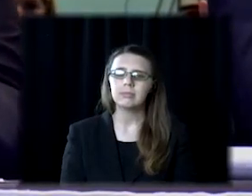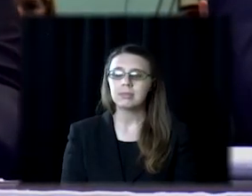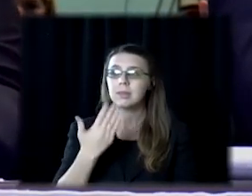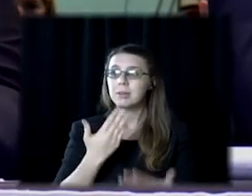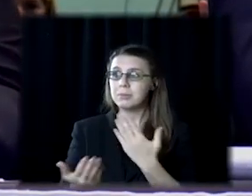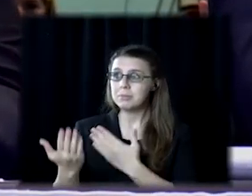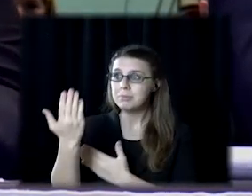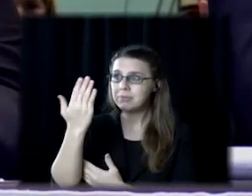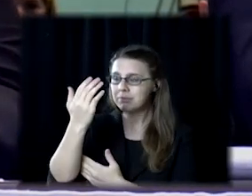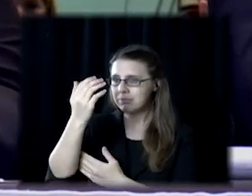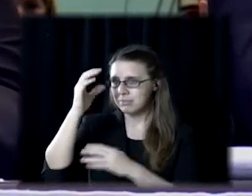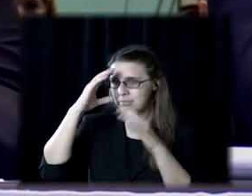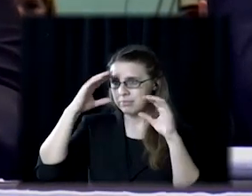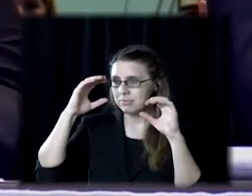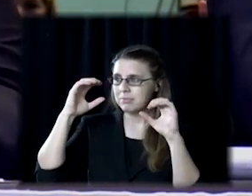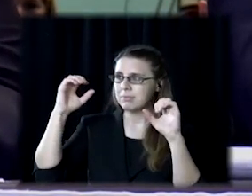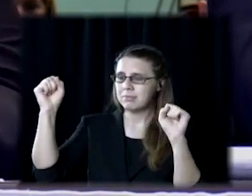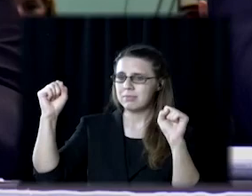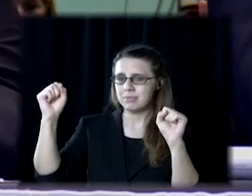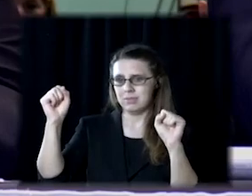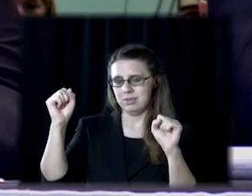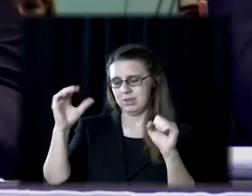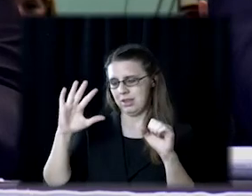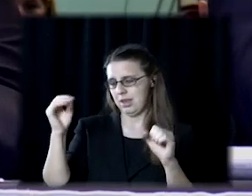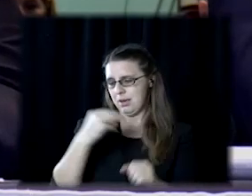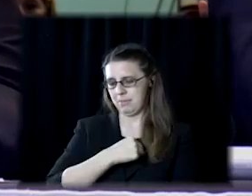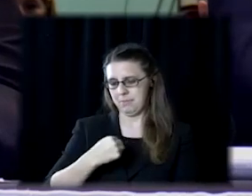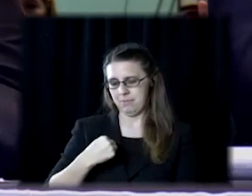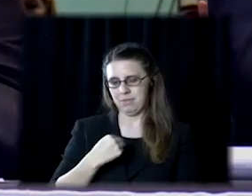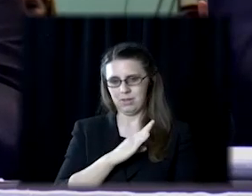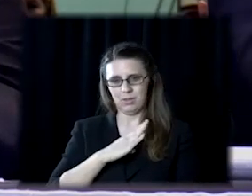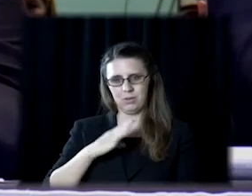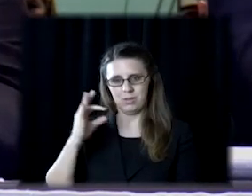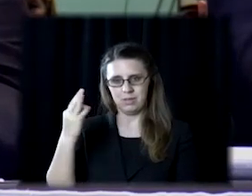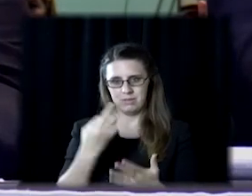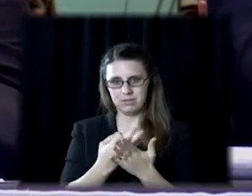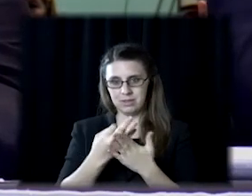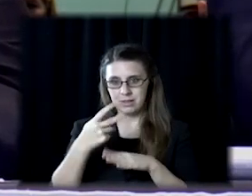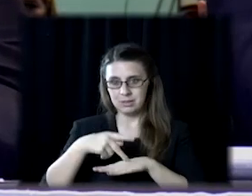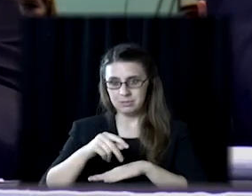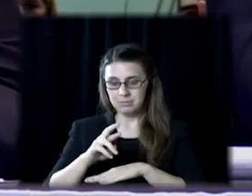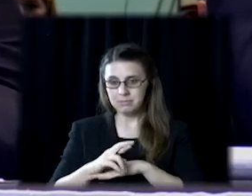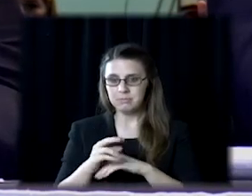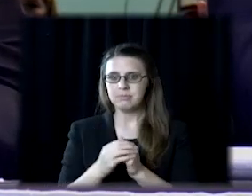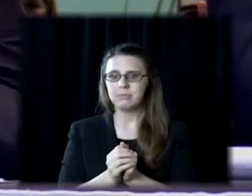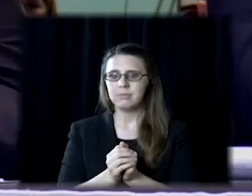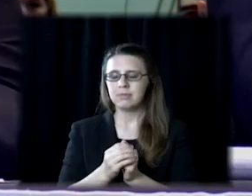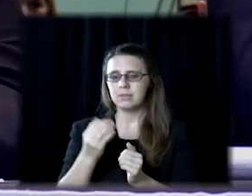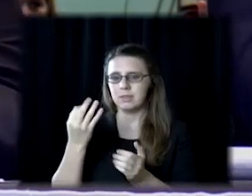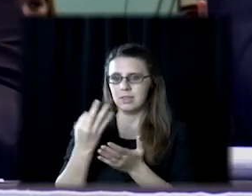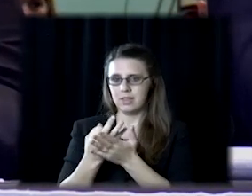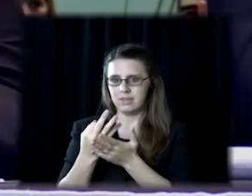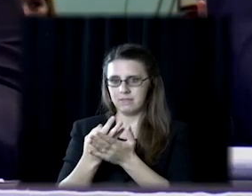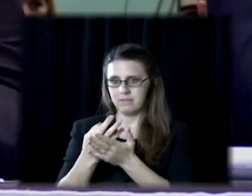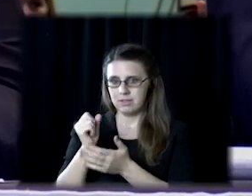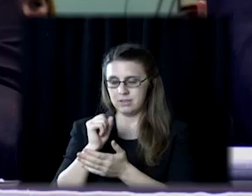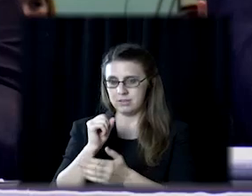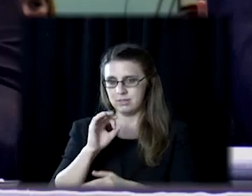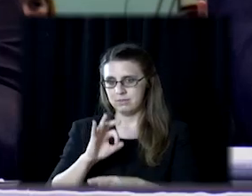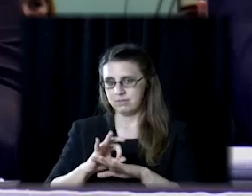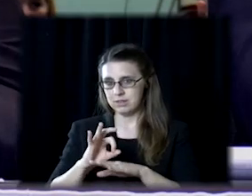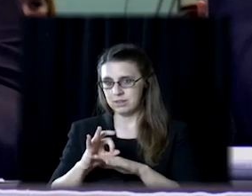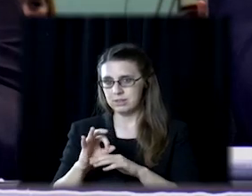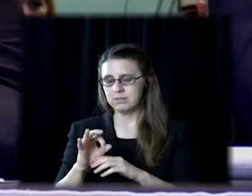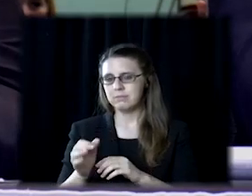Buenos días, señor presidente y miembros de la Junta de Supervisión Fiscal de Puerto Rico. Comparezco como principal oficial de finanzas públicas del